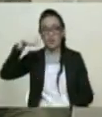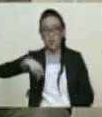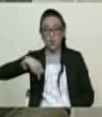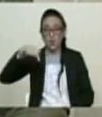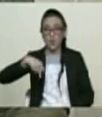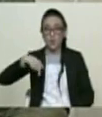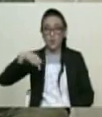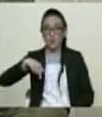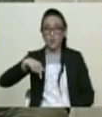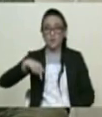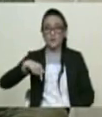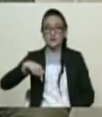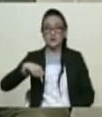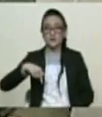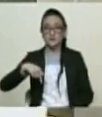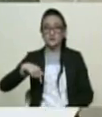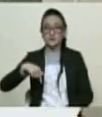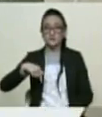y que